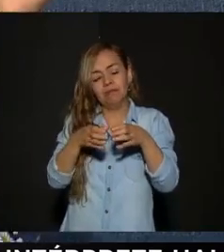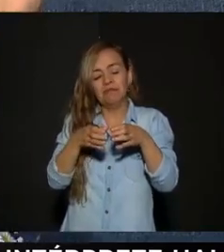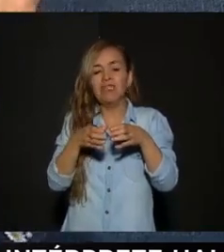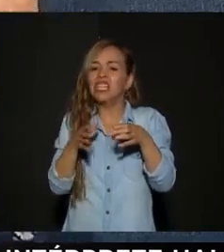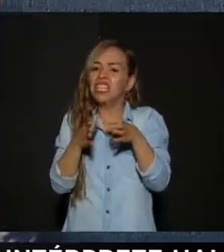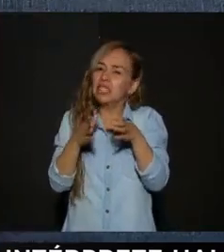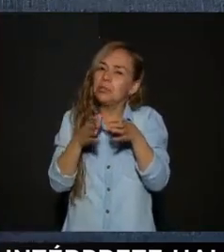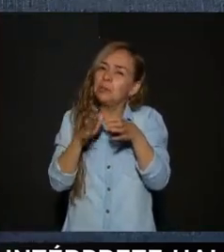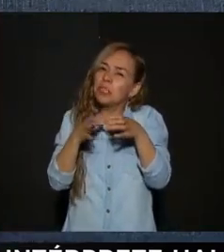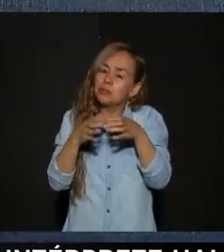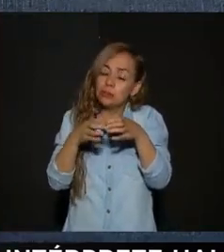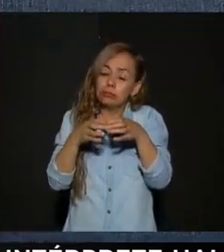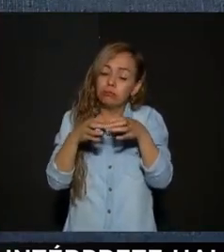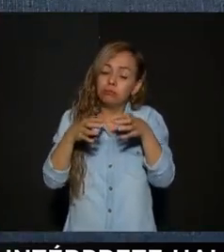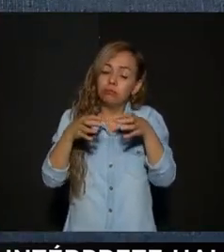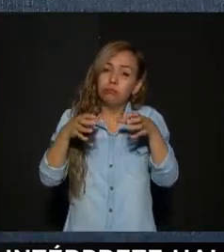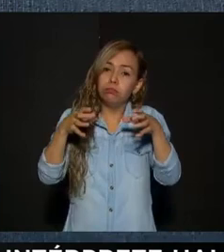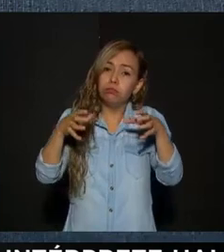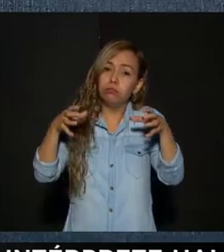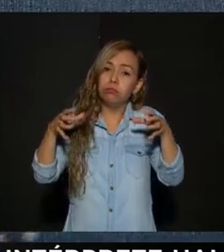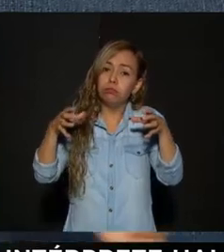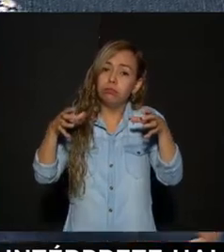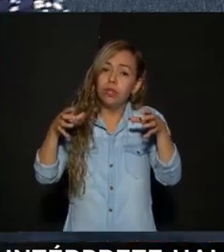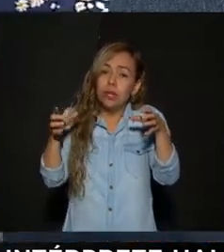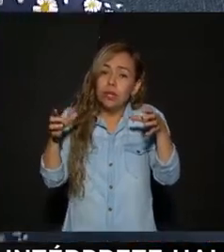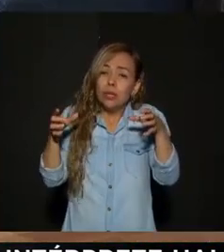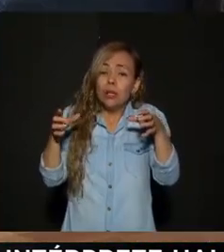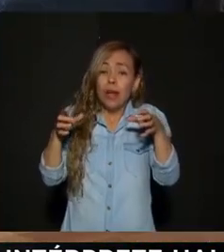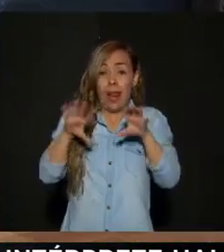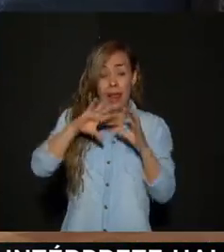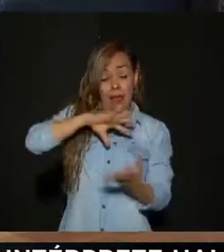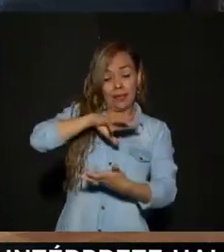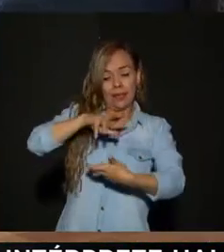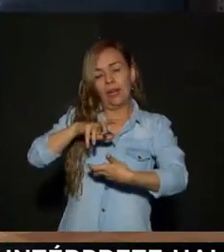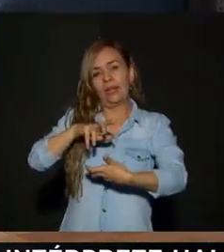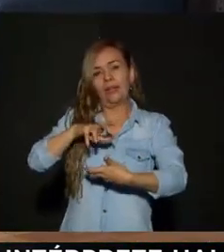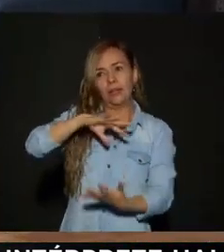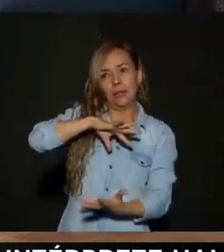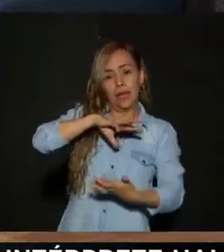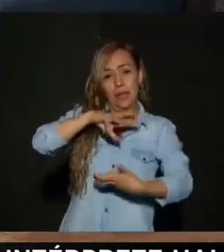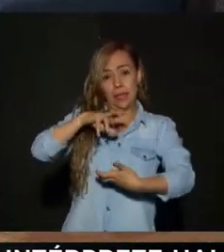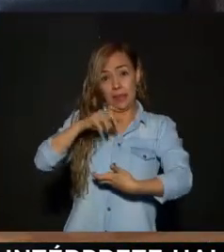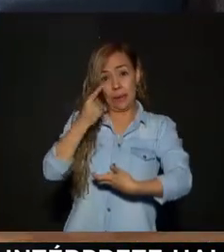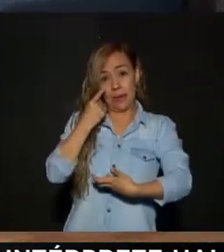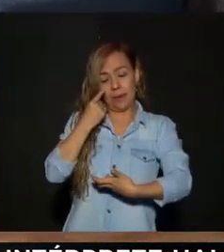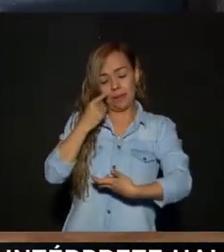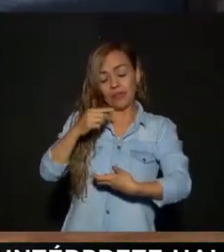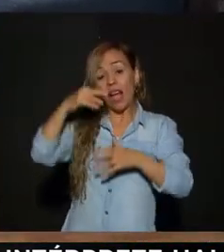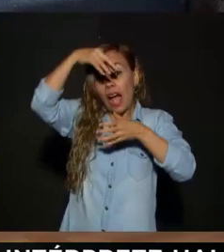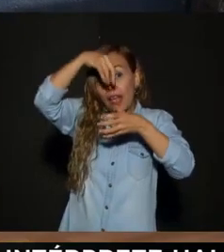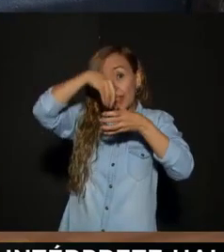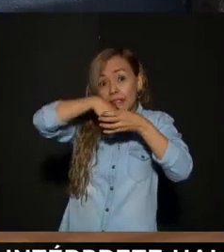menos unos 800 kilómetros, más muy pequeño. El planeta Tierra, de aquí a acá, si nos metiéramos por dentro de la